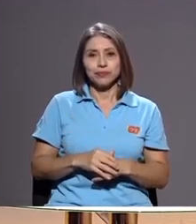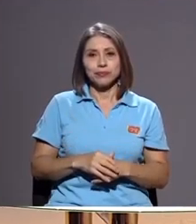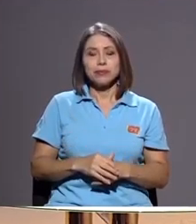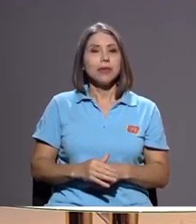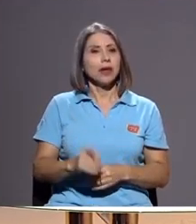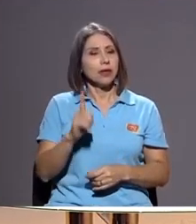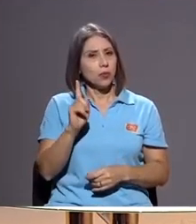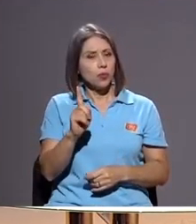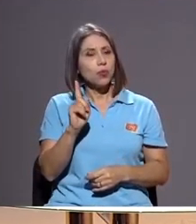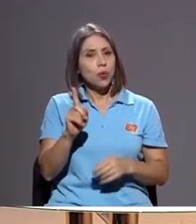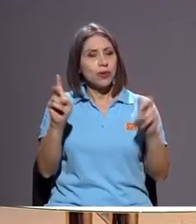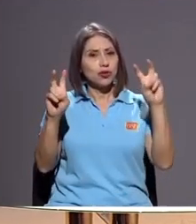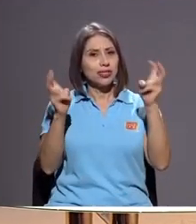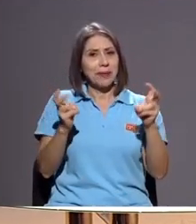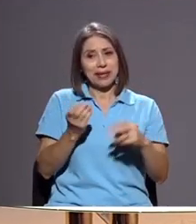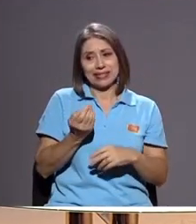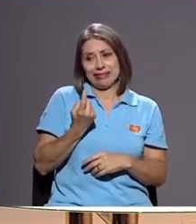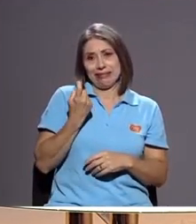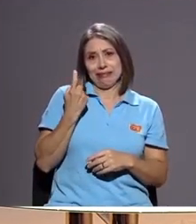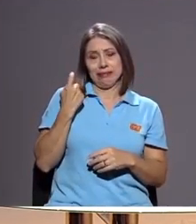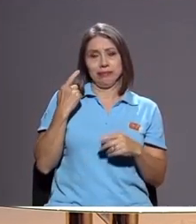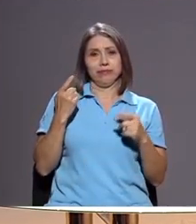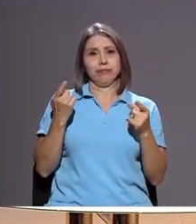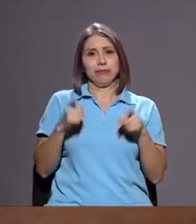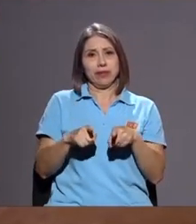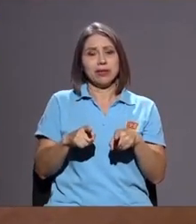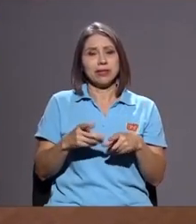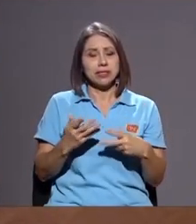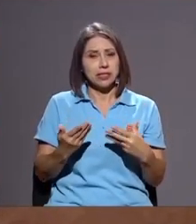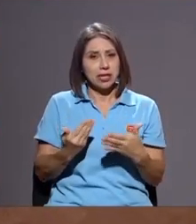uno de los temas recientes